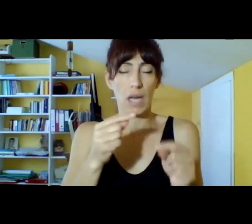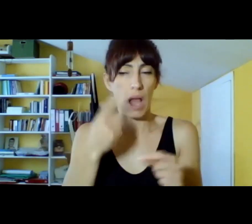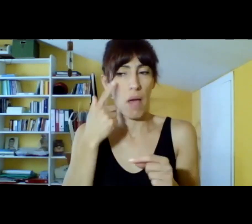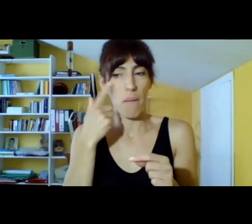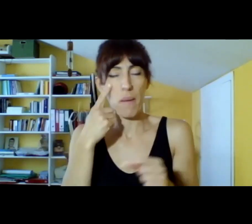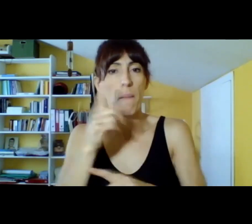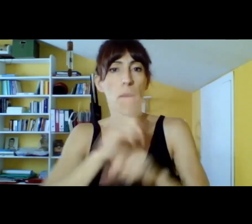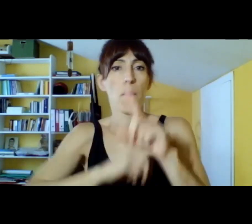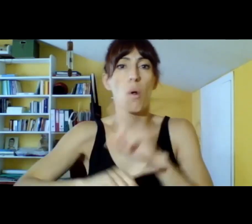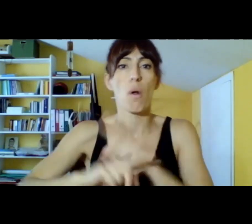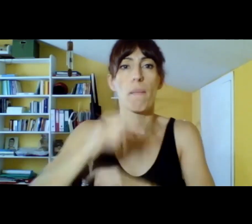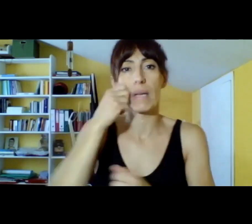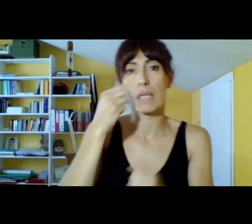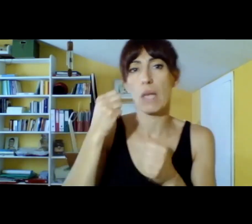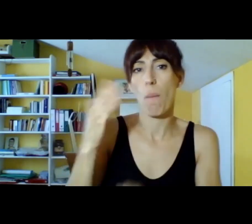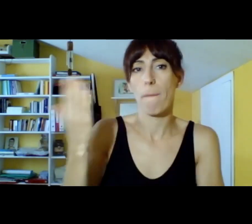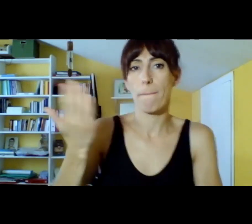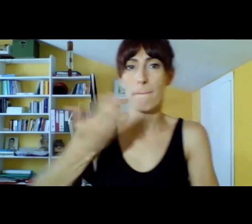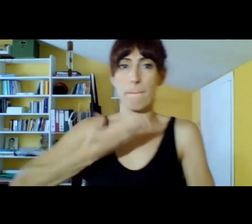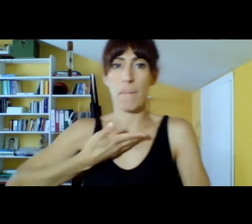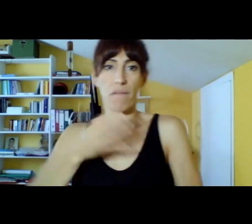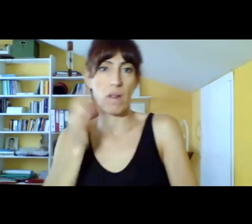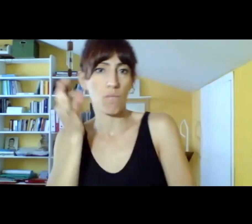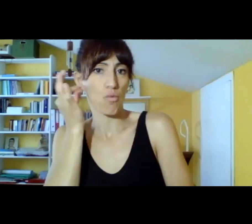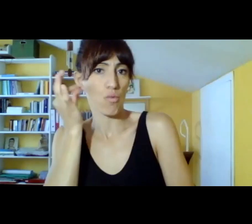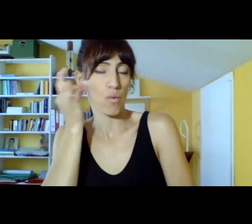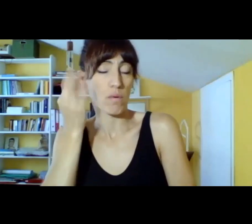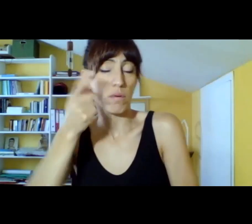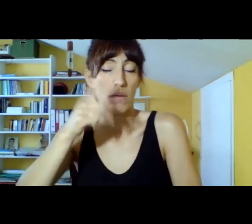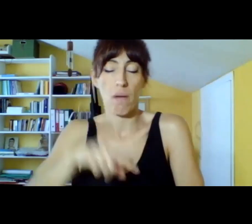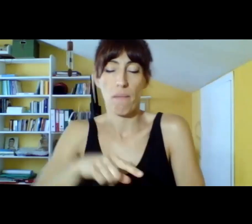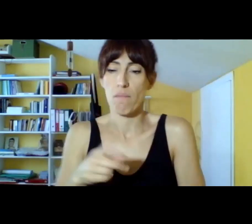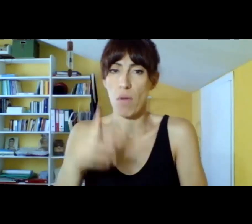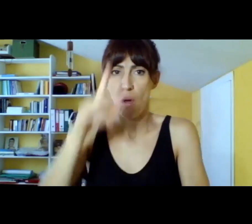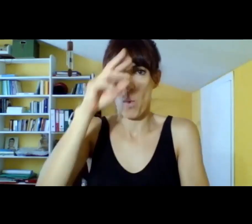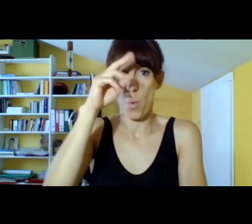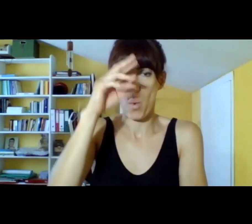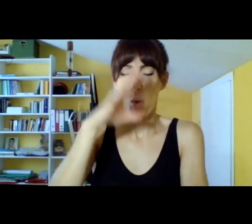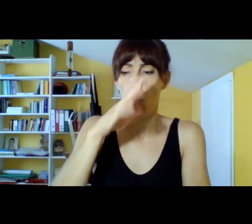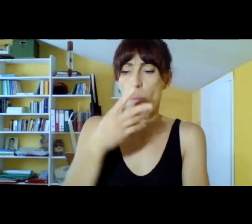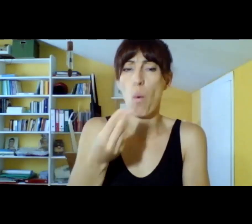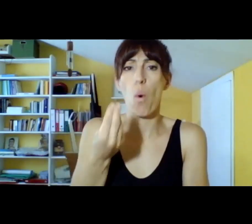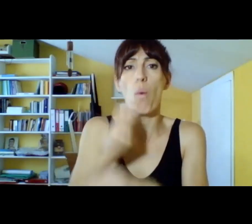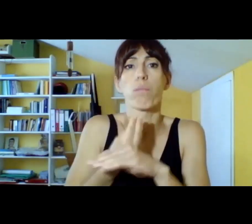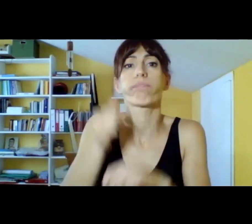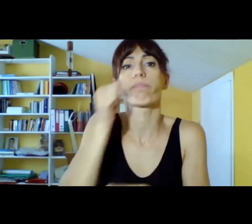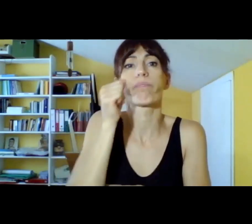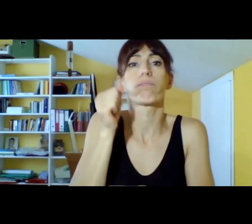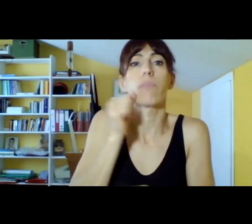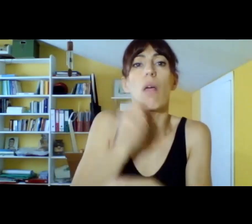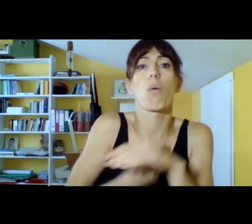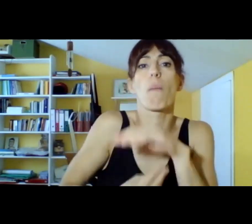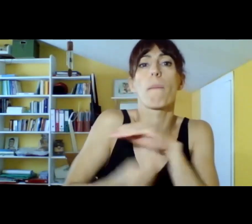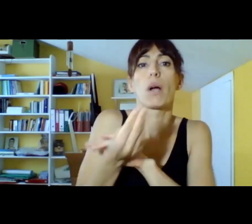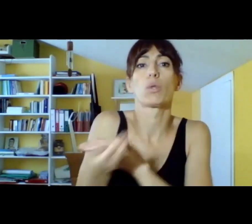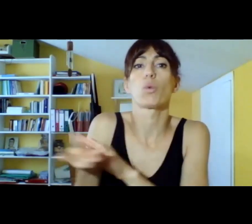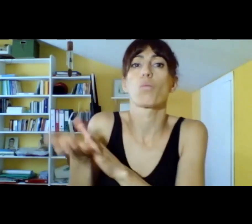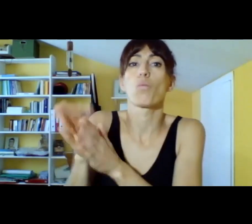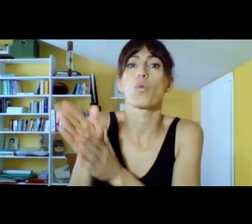que afectan a las mujeres y por la preocupante cifra de fallecimientos durante gestación y parto. Bien, pues desde